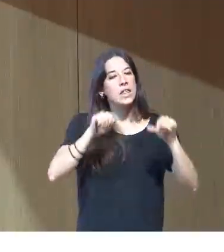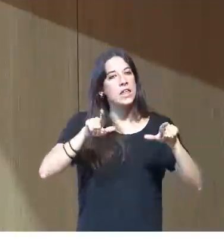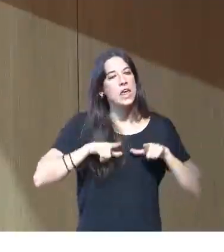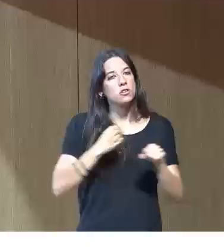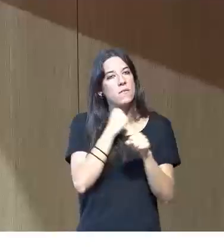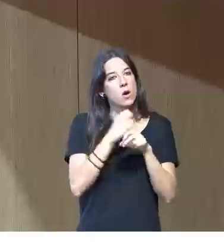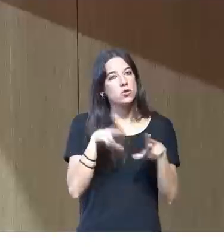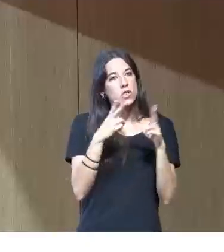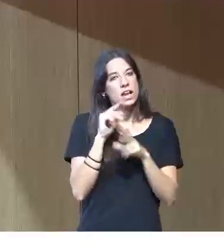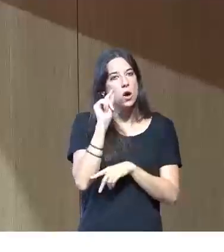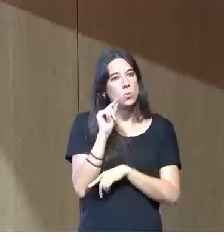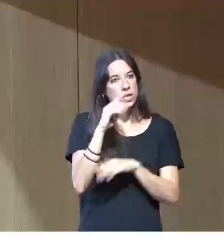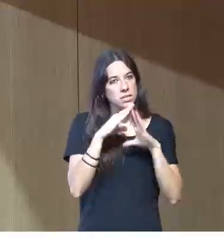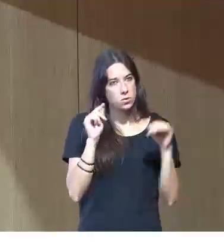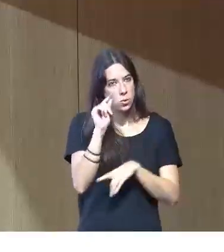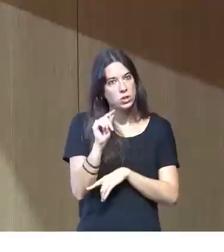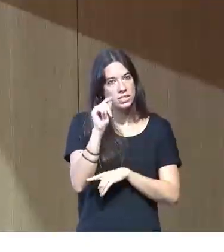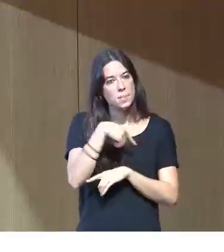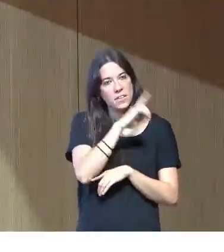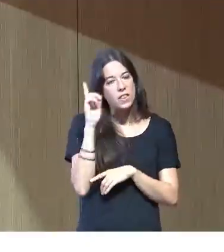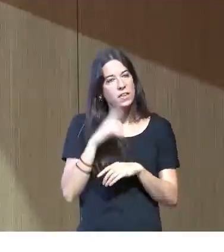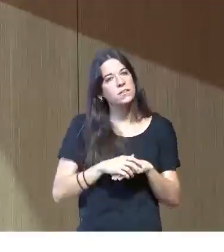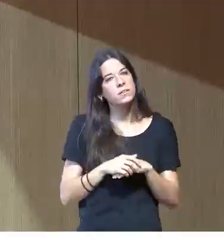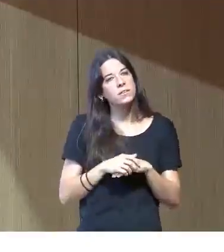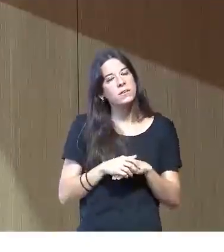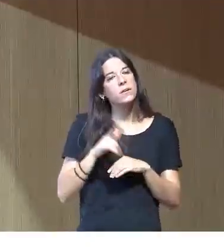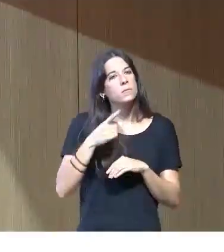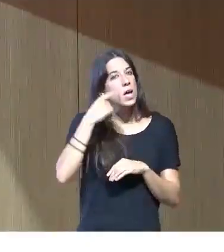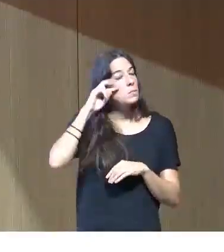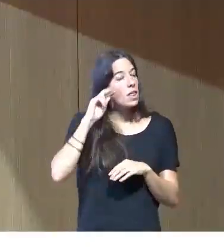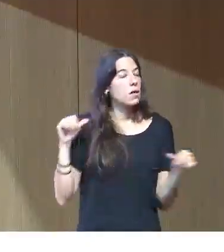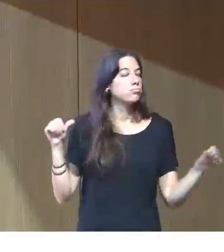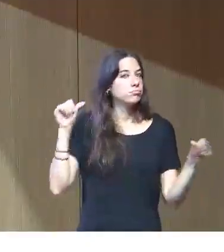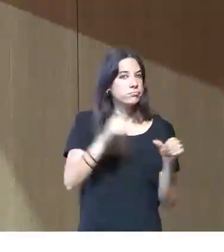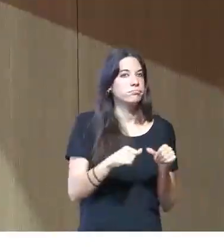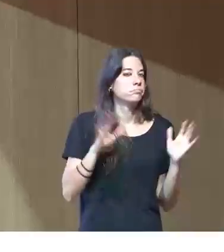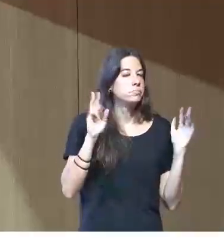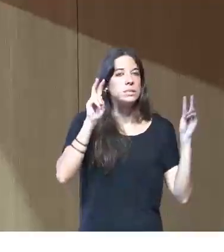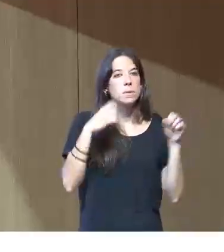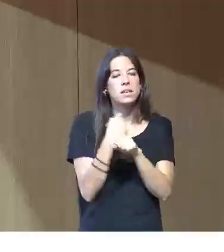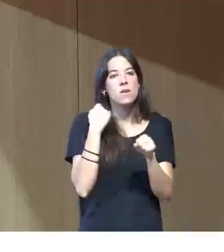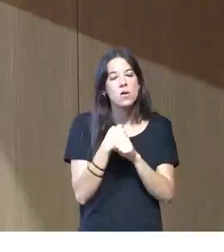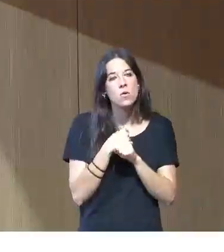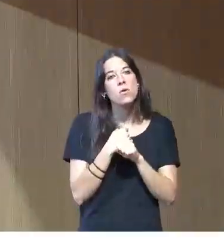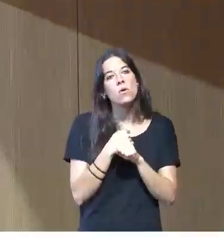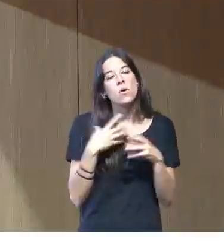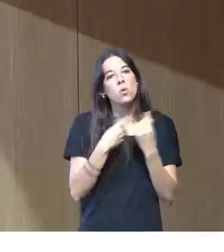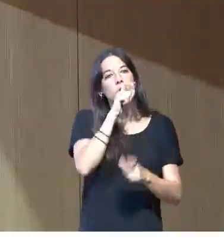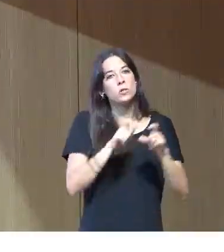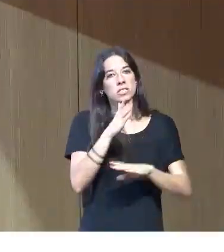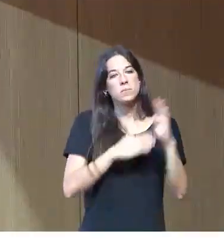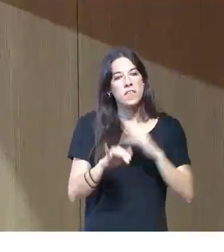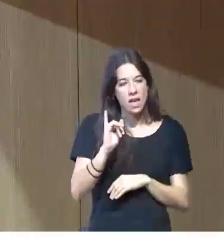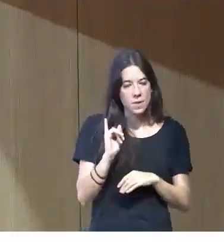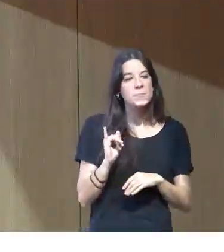social por la universidad complutense y cuenta con una amplia experiencia en el trabajo con personas con